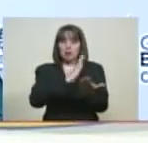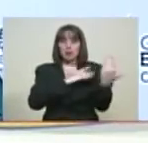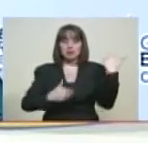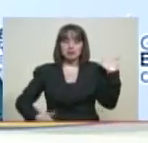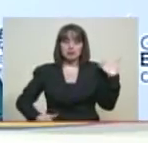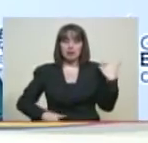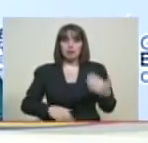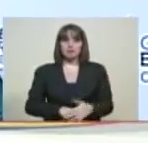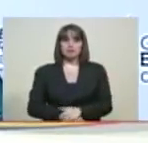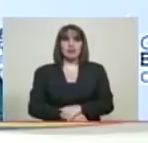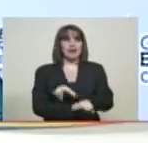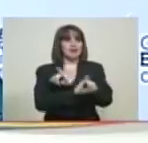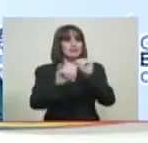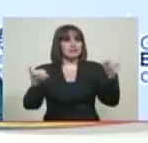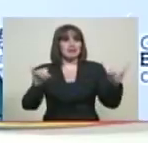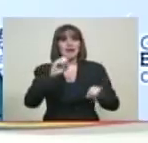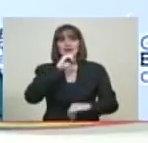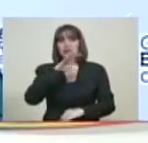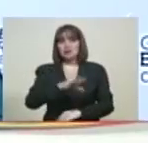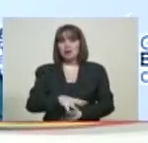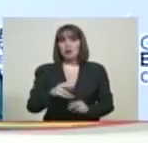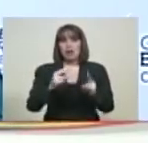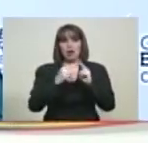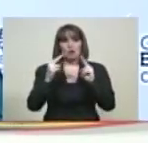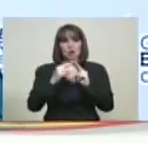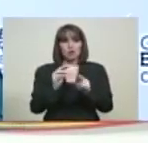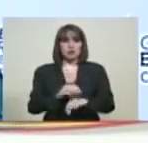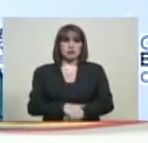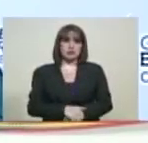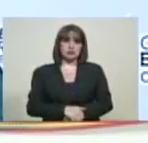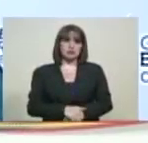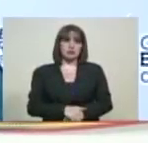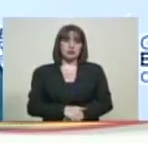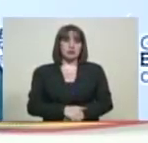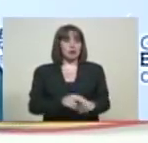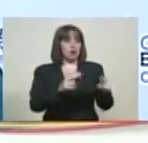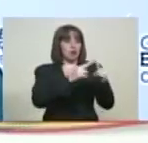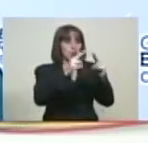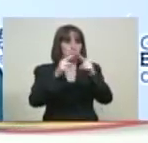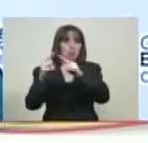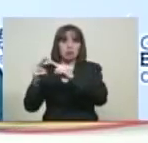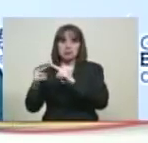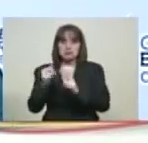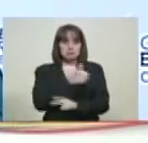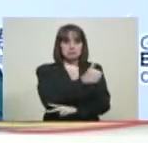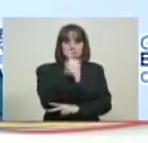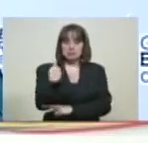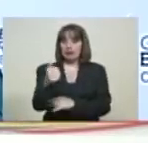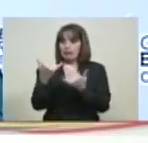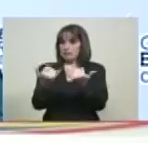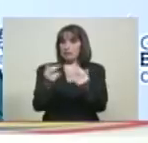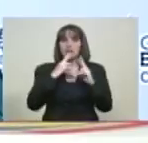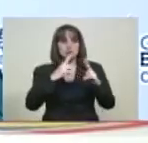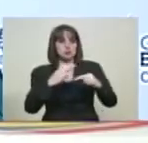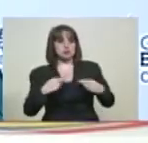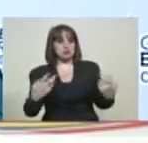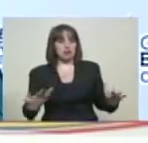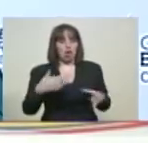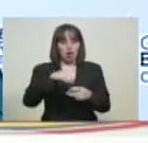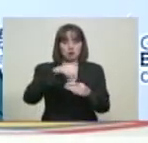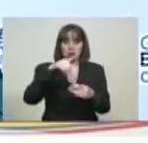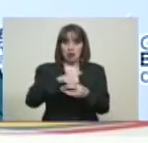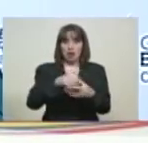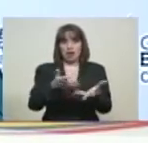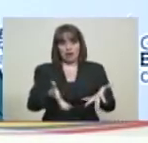ya la historia es conocida ya la historia la conocemos ya hay resultados electorales